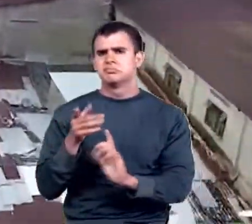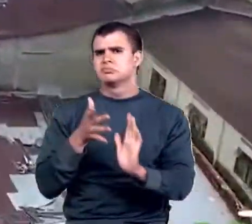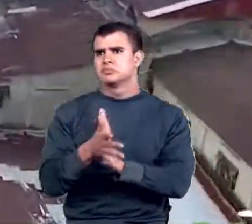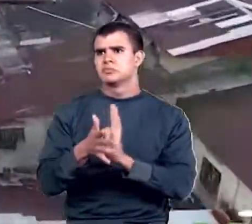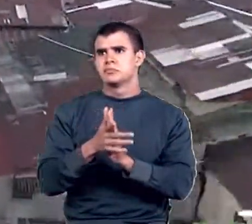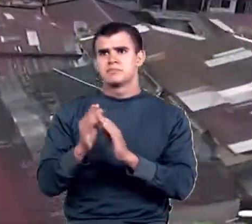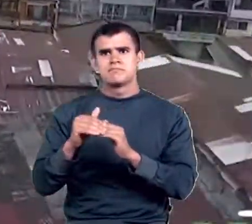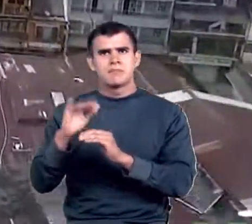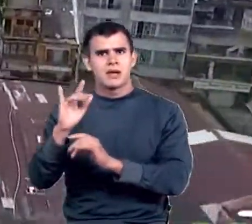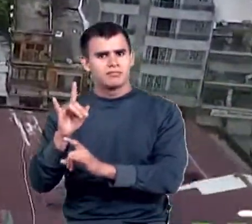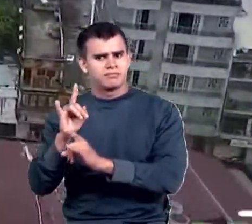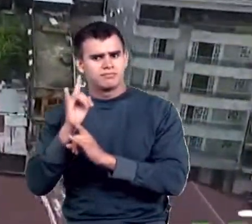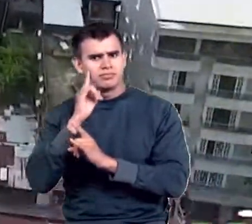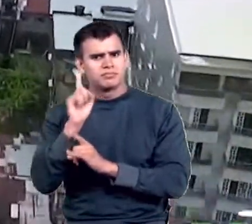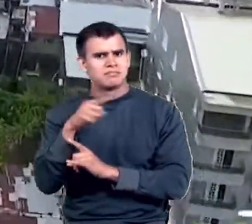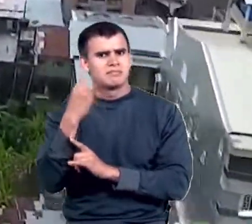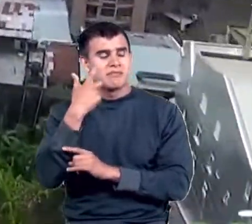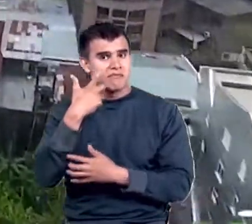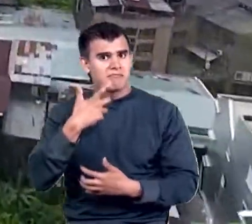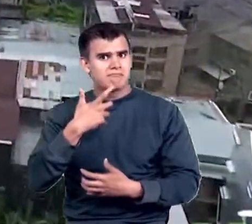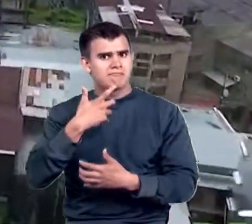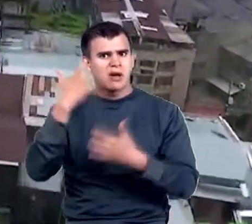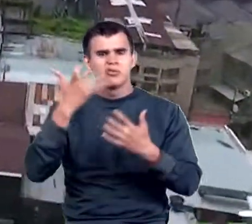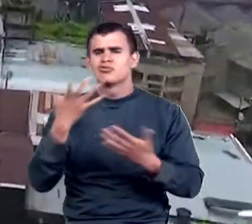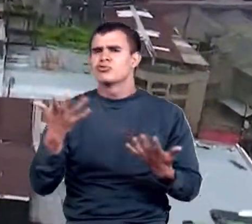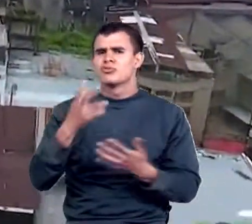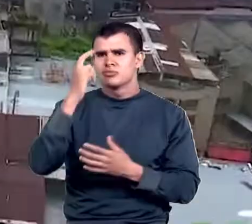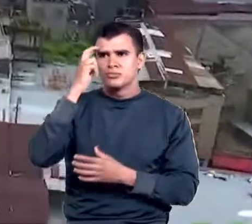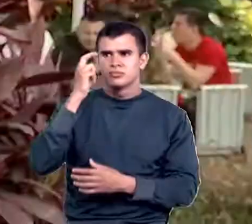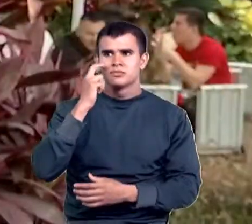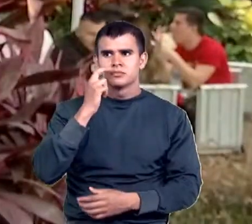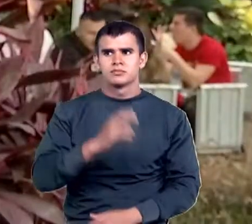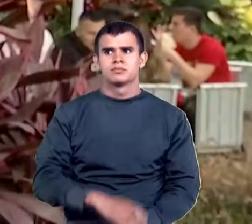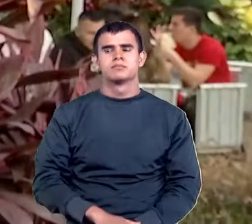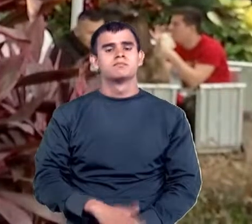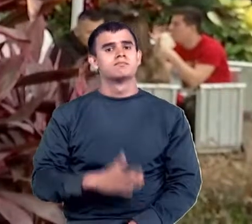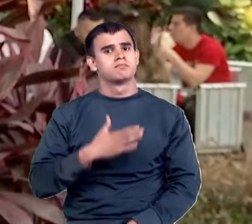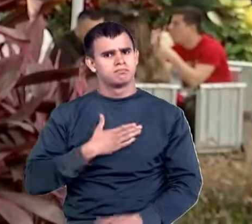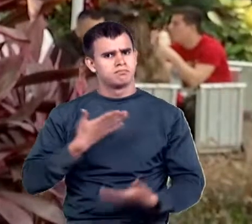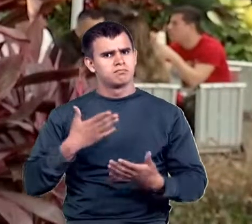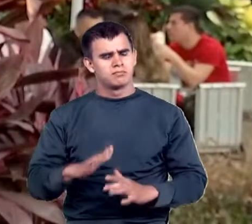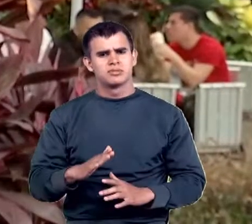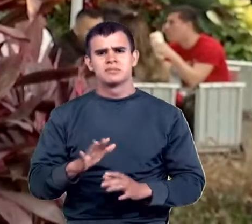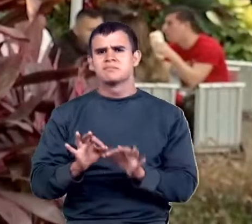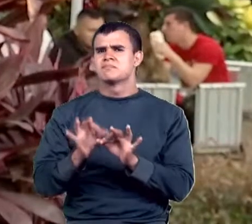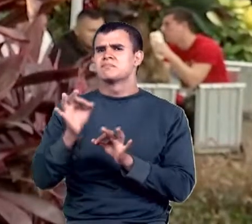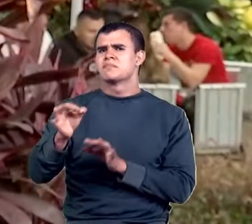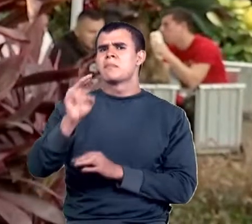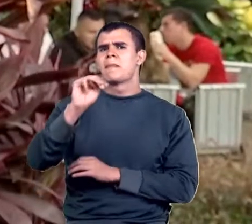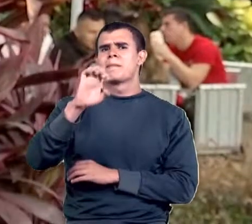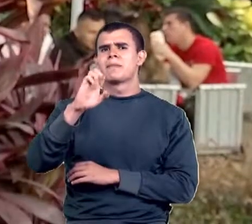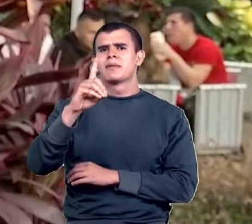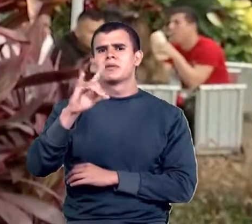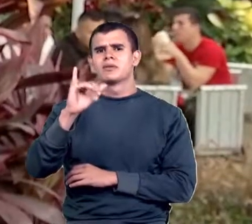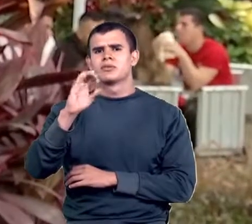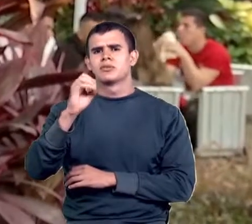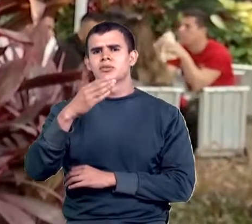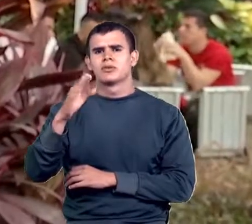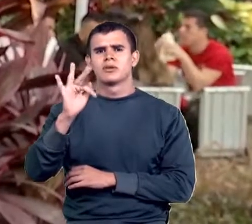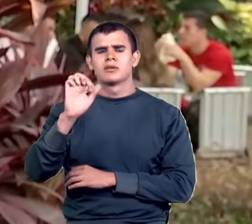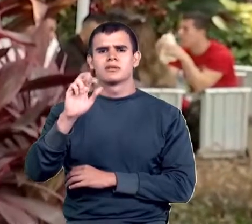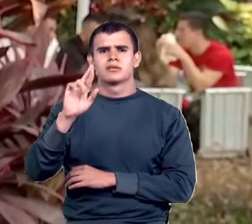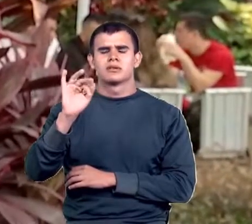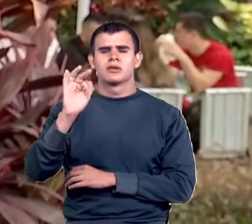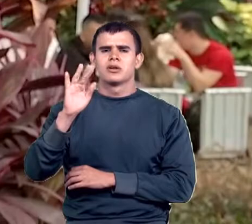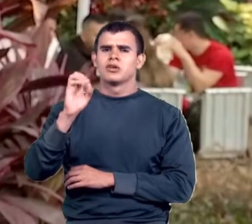más representativo del pueblo chocuano. Nosotros somos del municipio de Medio Atrato, departamento del Chocó, a 2 horas de